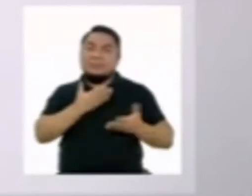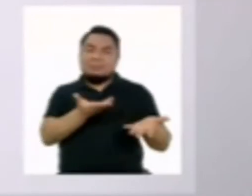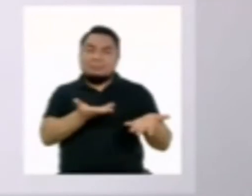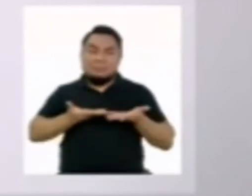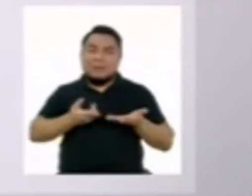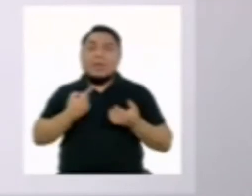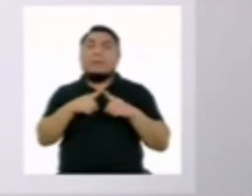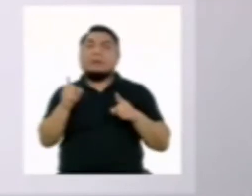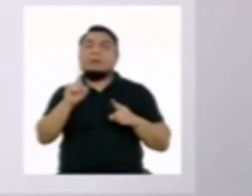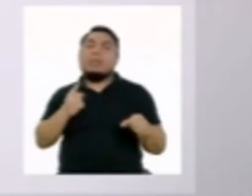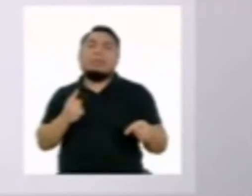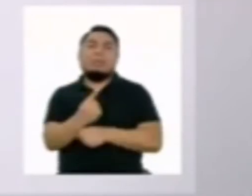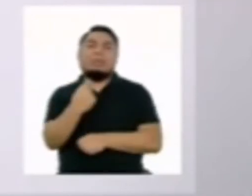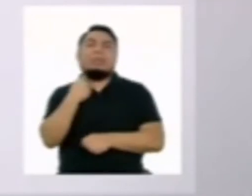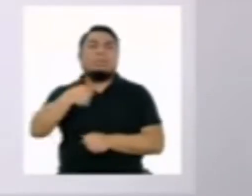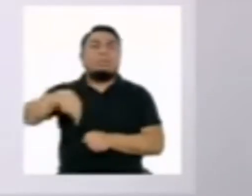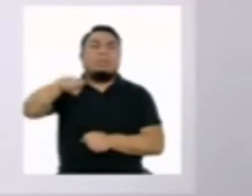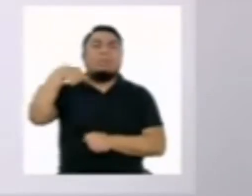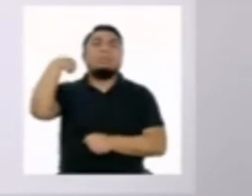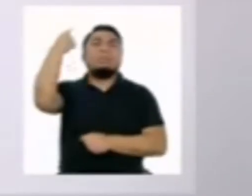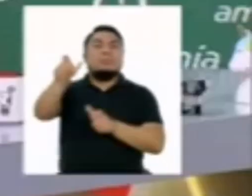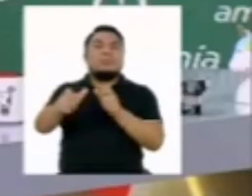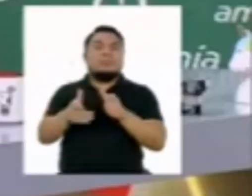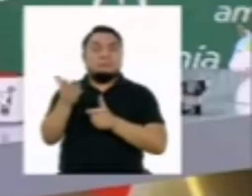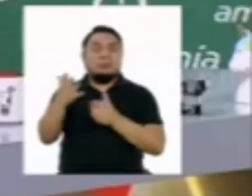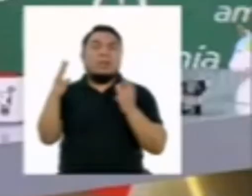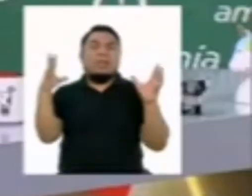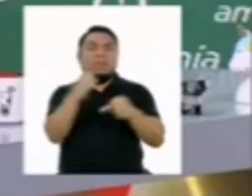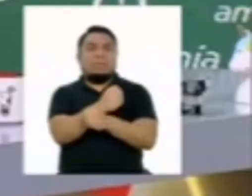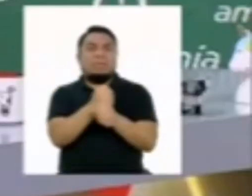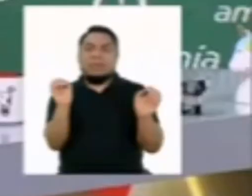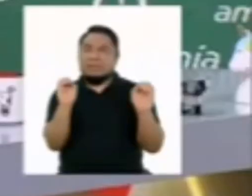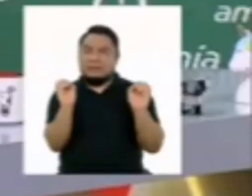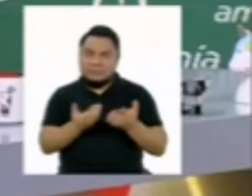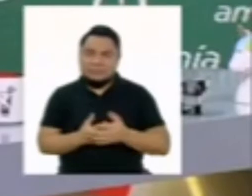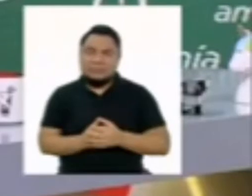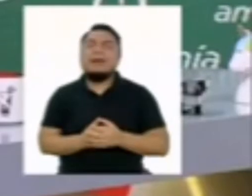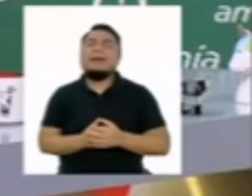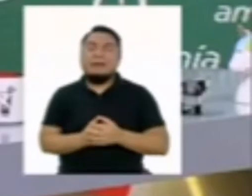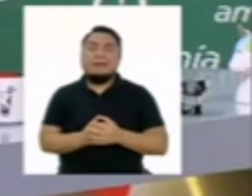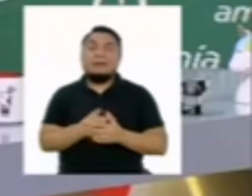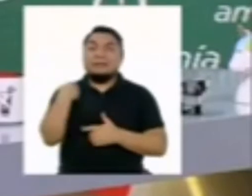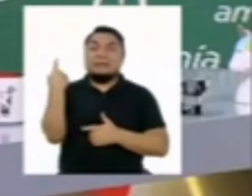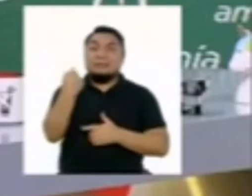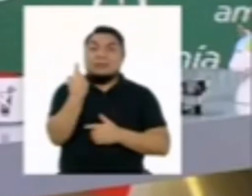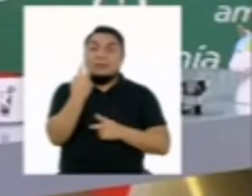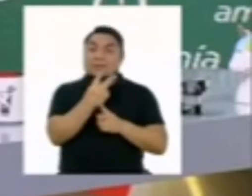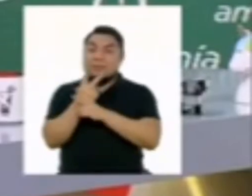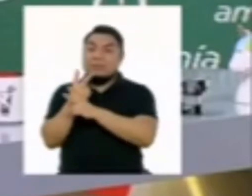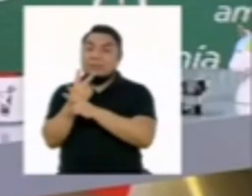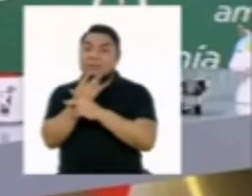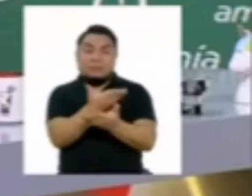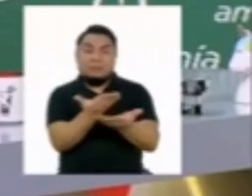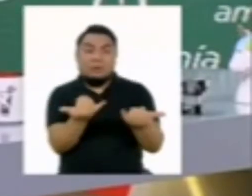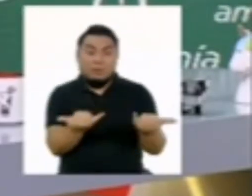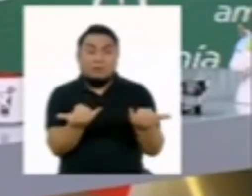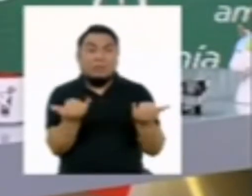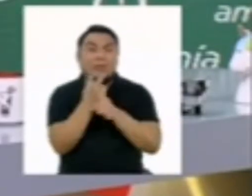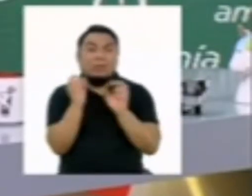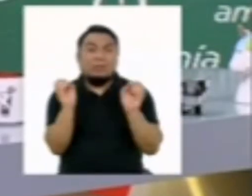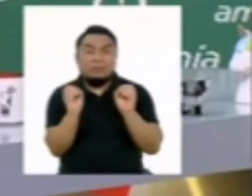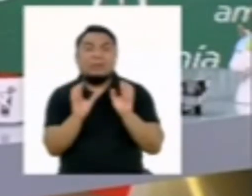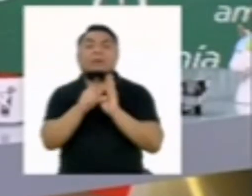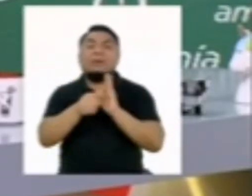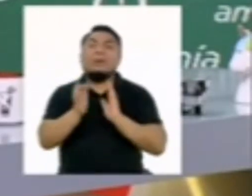no compromete el bienestar de las próximas generaciones. Ah, claro. Si nosotros no cuidamos los recursos ahora,